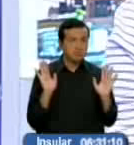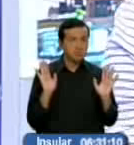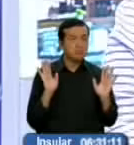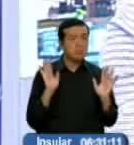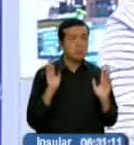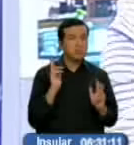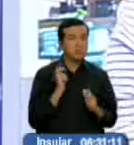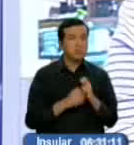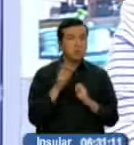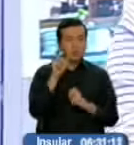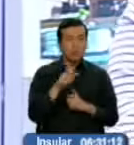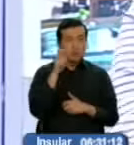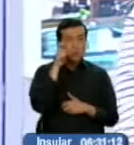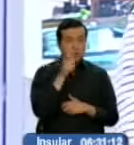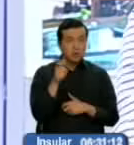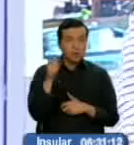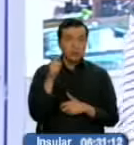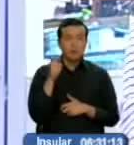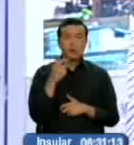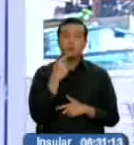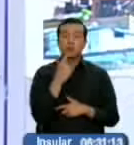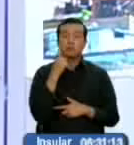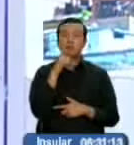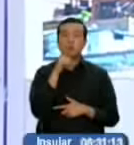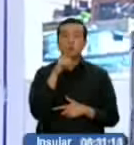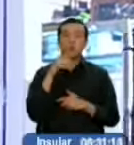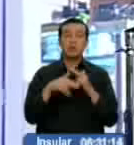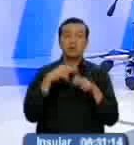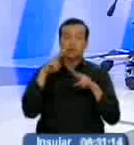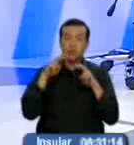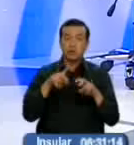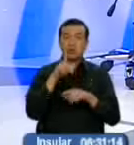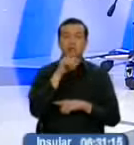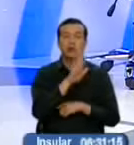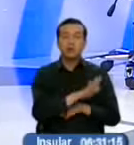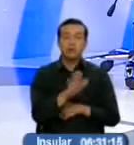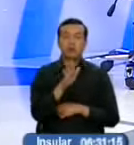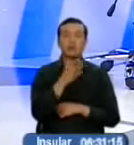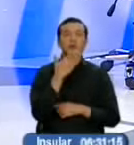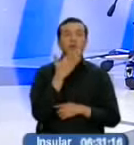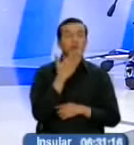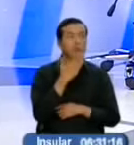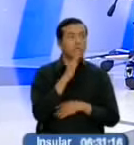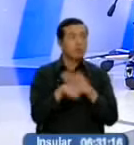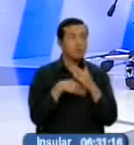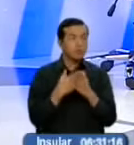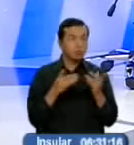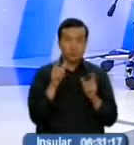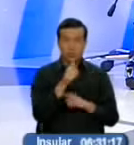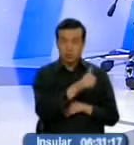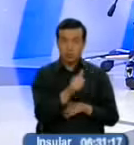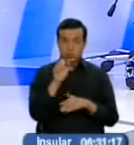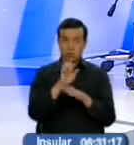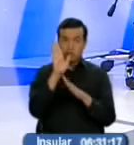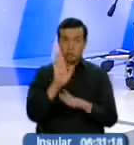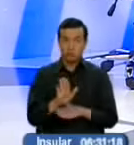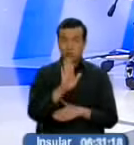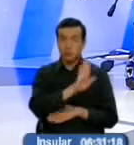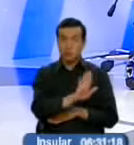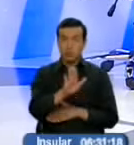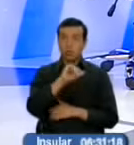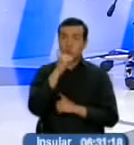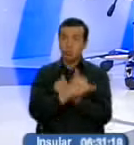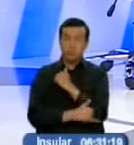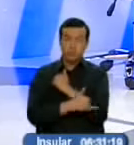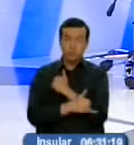es que no fuera él el fiscal. Por lo tanto, quien debe llevar adelante las investigaciones para determinar que todas esas personas ecuatorianas que tienen dinero